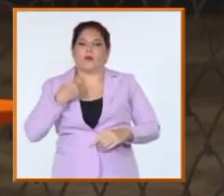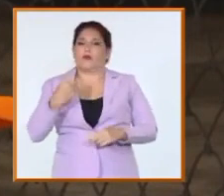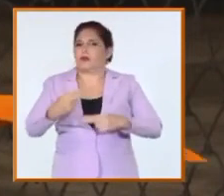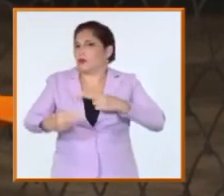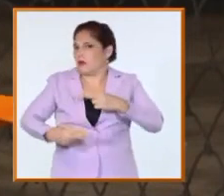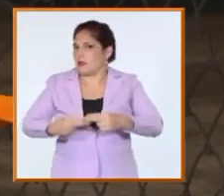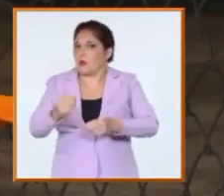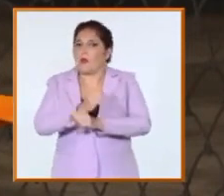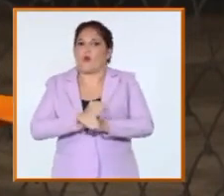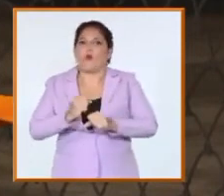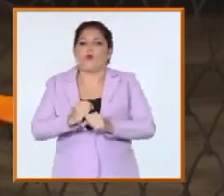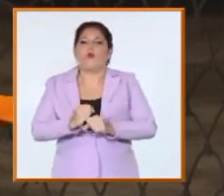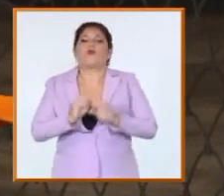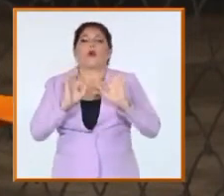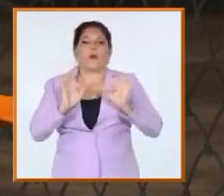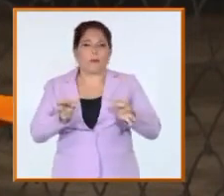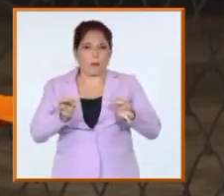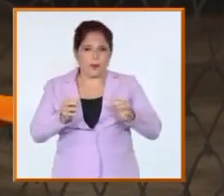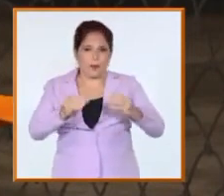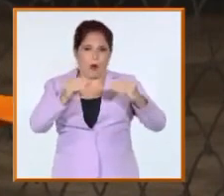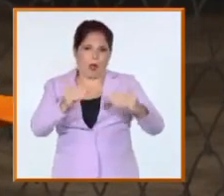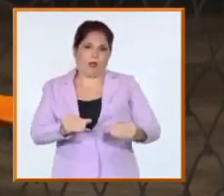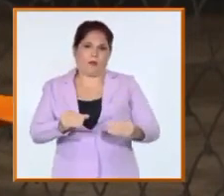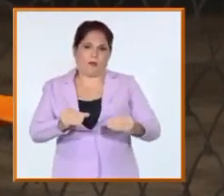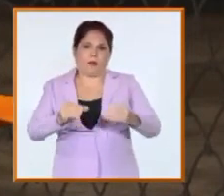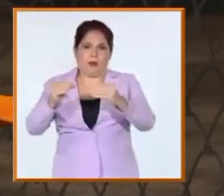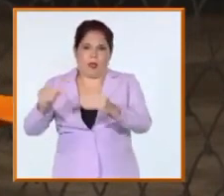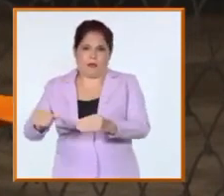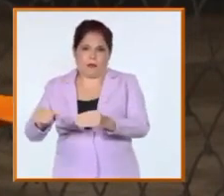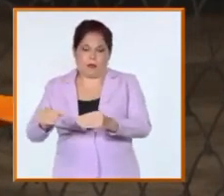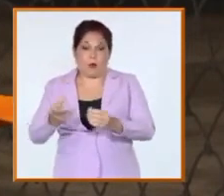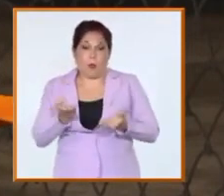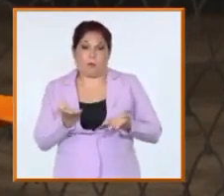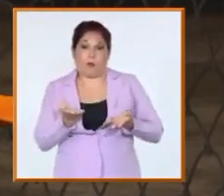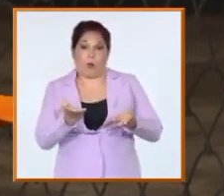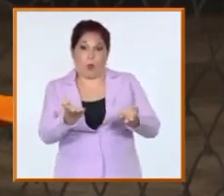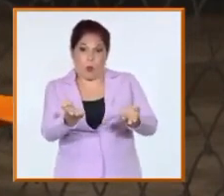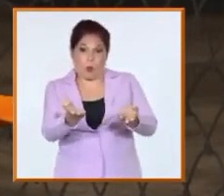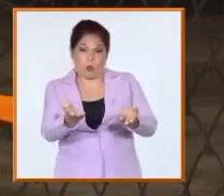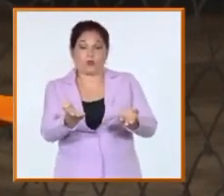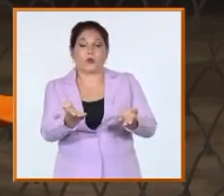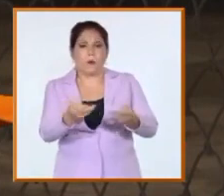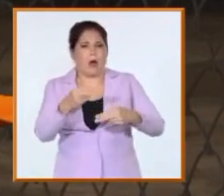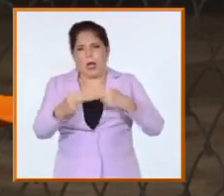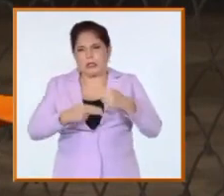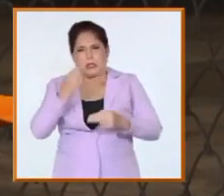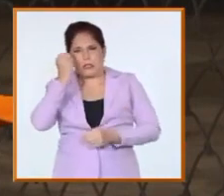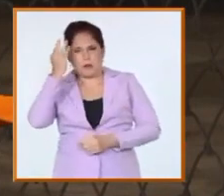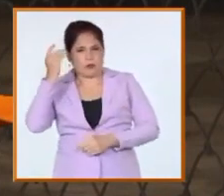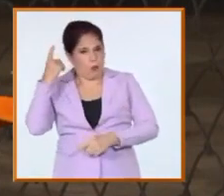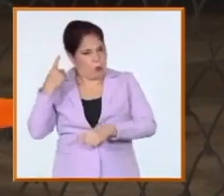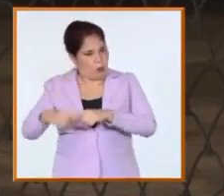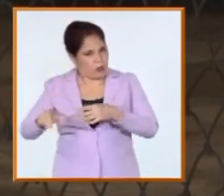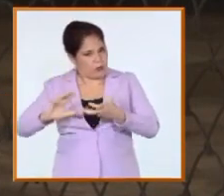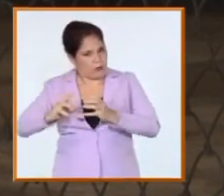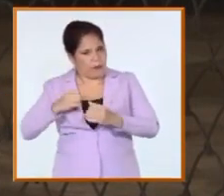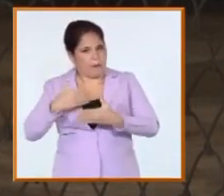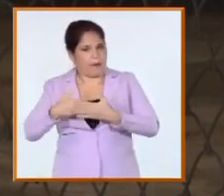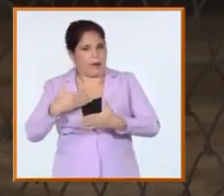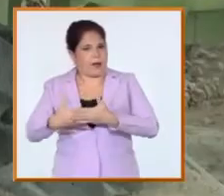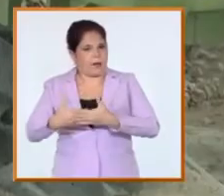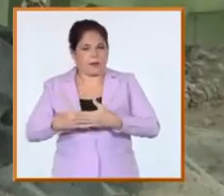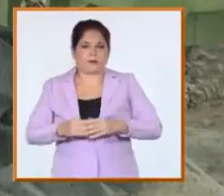utilizar las capacidades que tenemos nosotros instaladas en en la en la empresa y también en otro en otras entidades